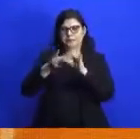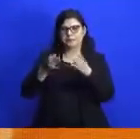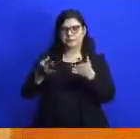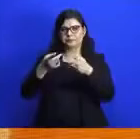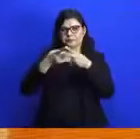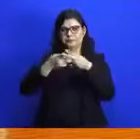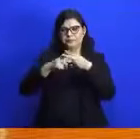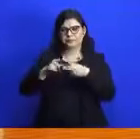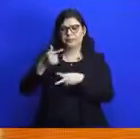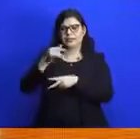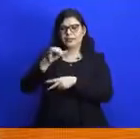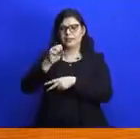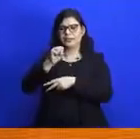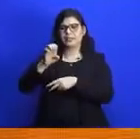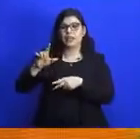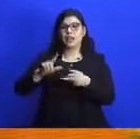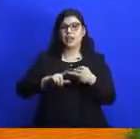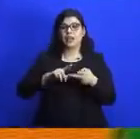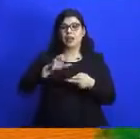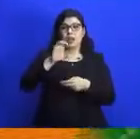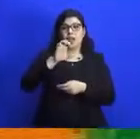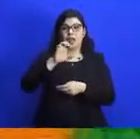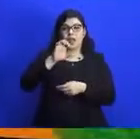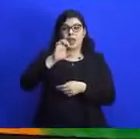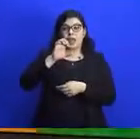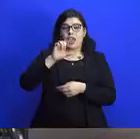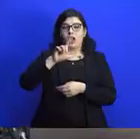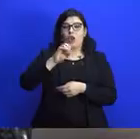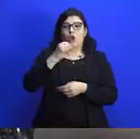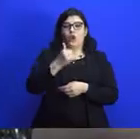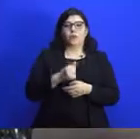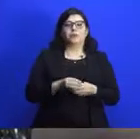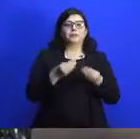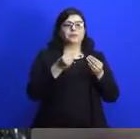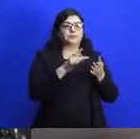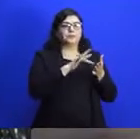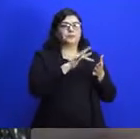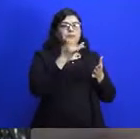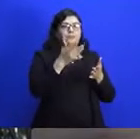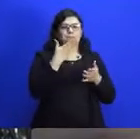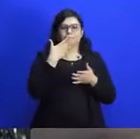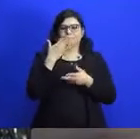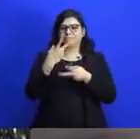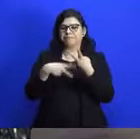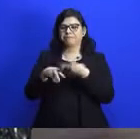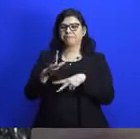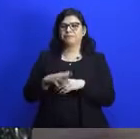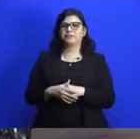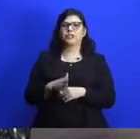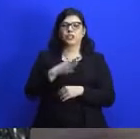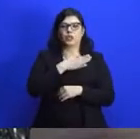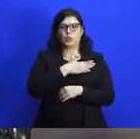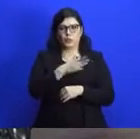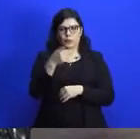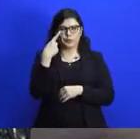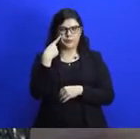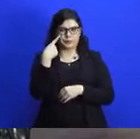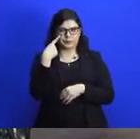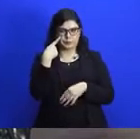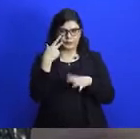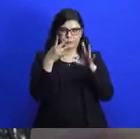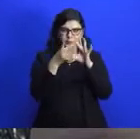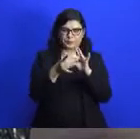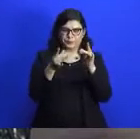con ustedes, Gisela y Eloy, bienvenidos. Muchas gracias, Dolores. Gracias. Bienvenido, Eloy, también. Gracias. Bueno, déjenme compartirles un poco